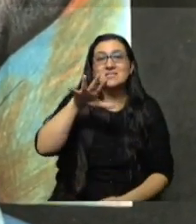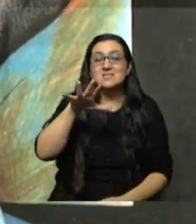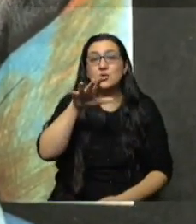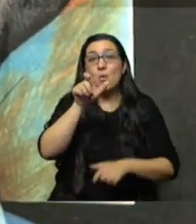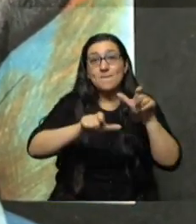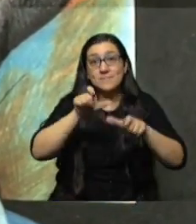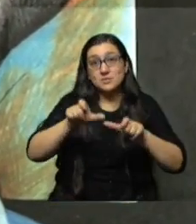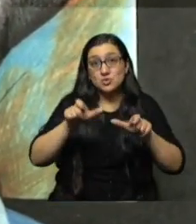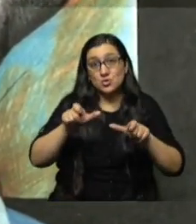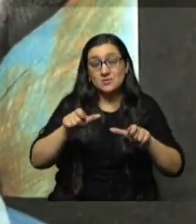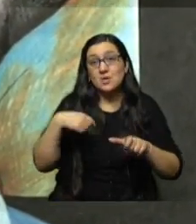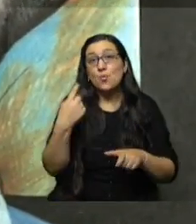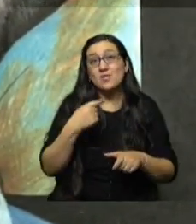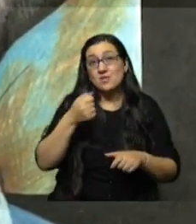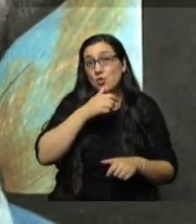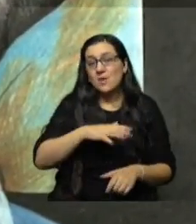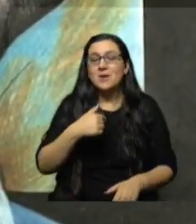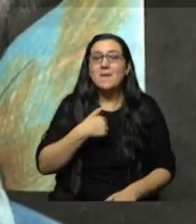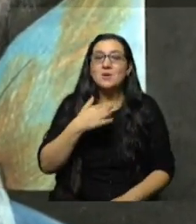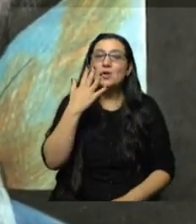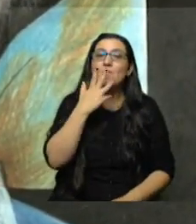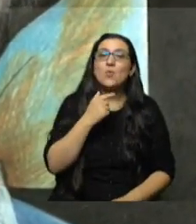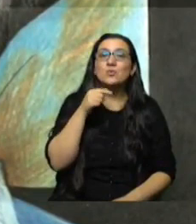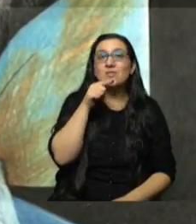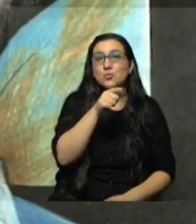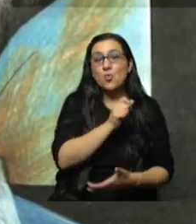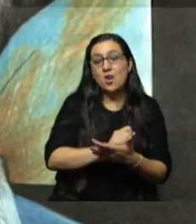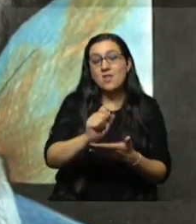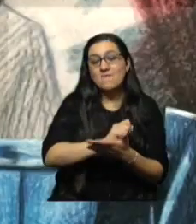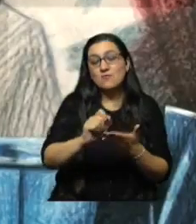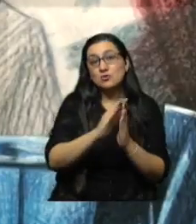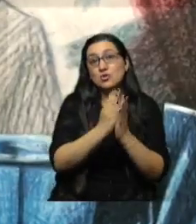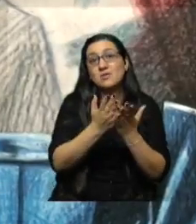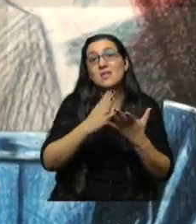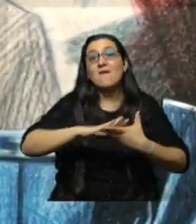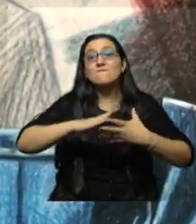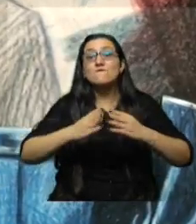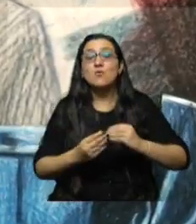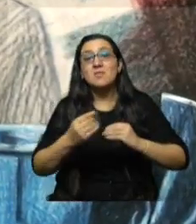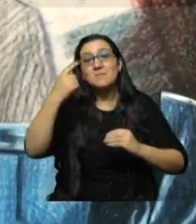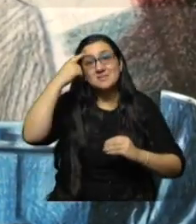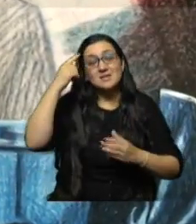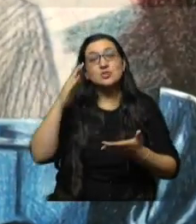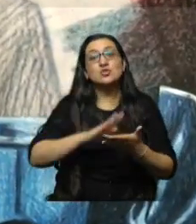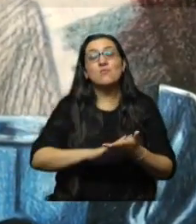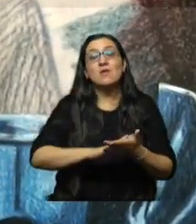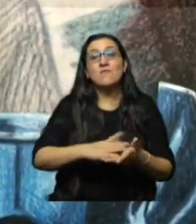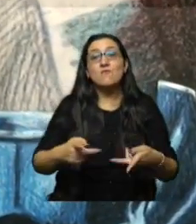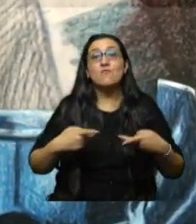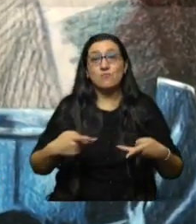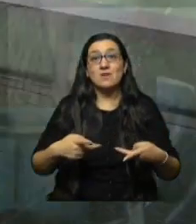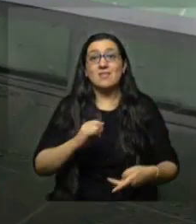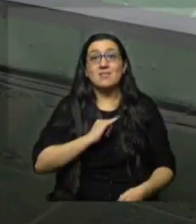personajes protagonistas de nuestra historia. Pero a mí lo que me gusta de tus libros y de tu forma de encarar esta visión sobre el fútbol y nuestra identidad es